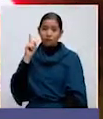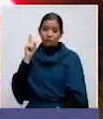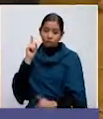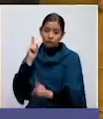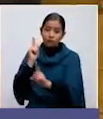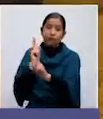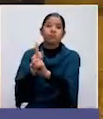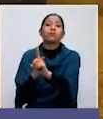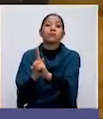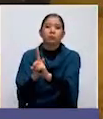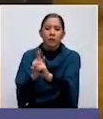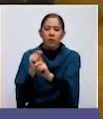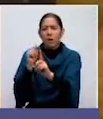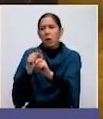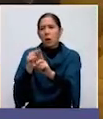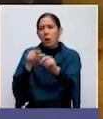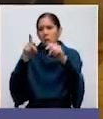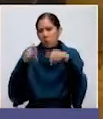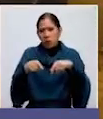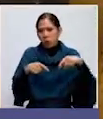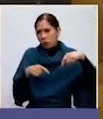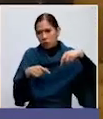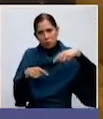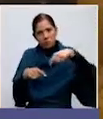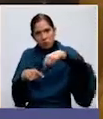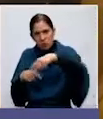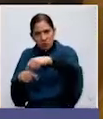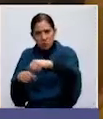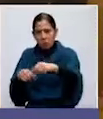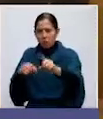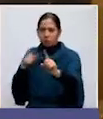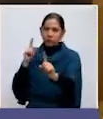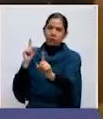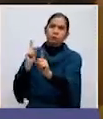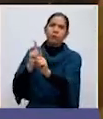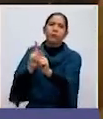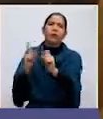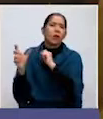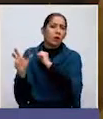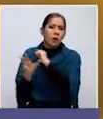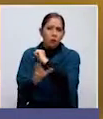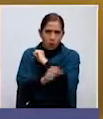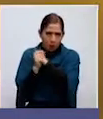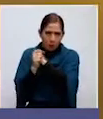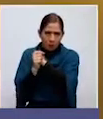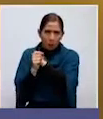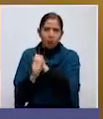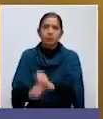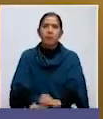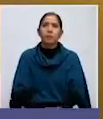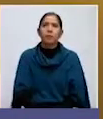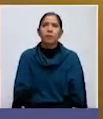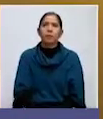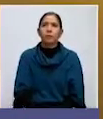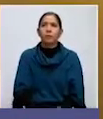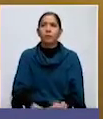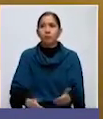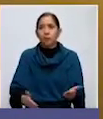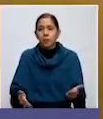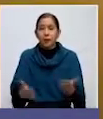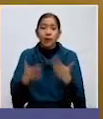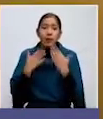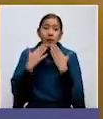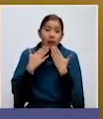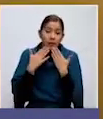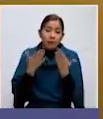un bueno, a un transeúnte que estaba justamente en este lugar, pero bueno, gracias a Dios,